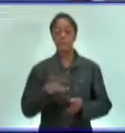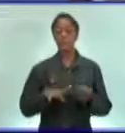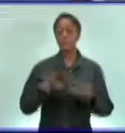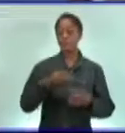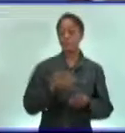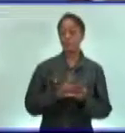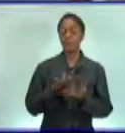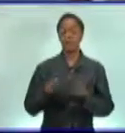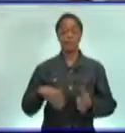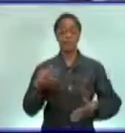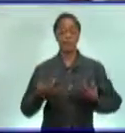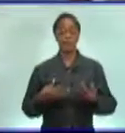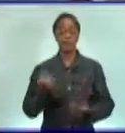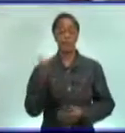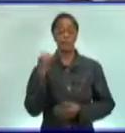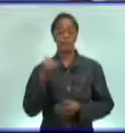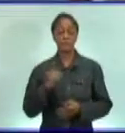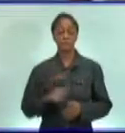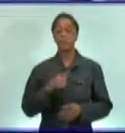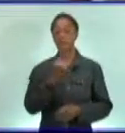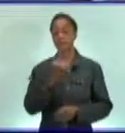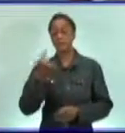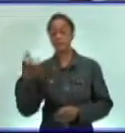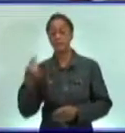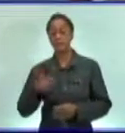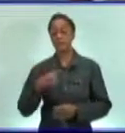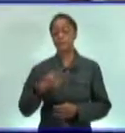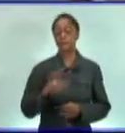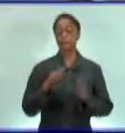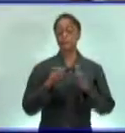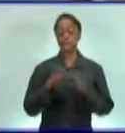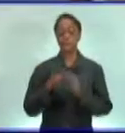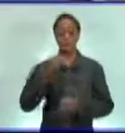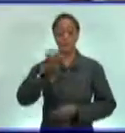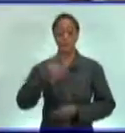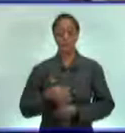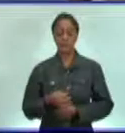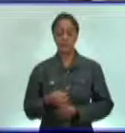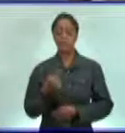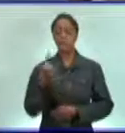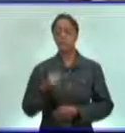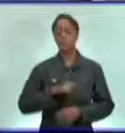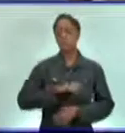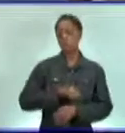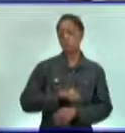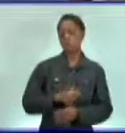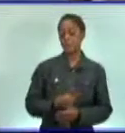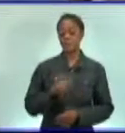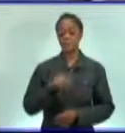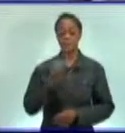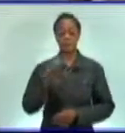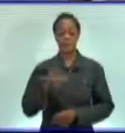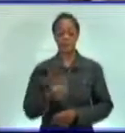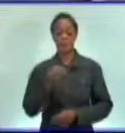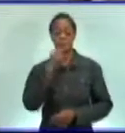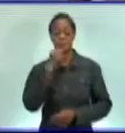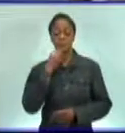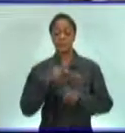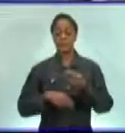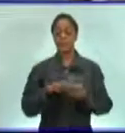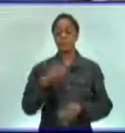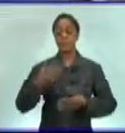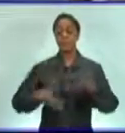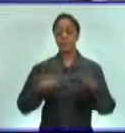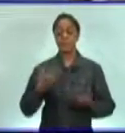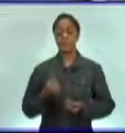contenido de actividades independientes para cada día en la casa, siempre en un mismo horario, y así poder realizar estas